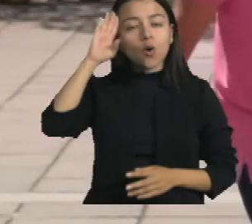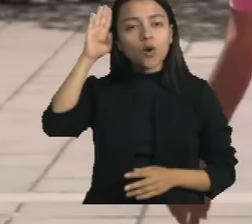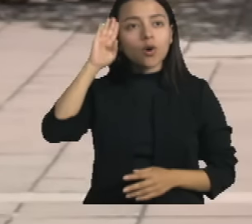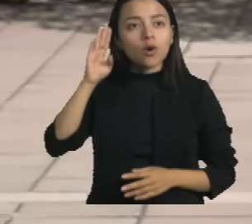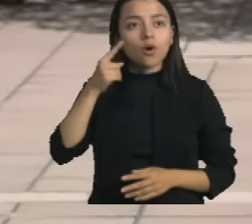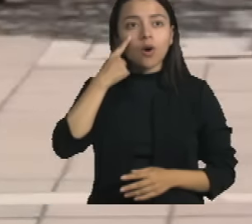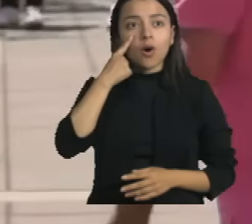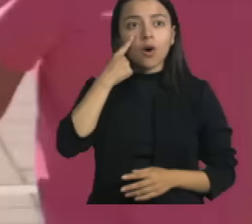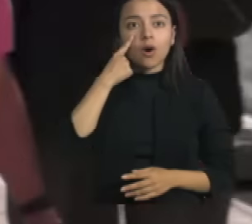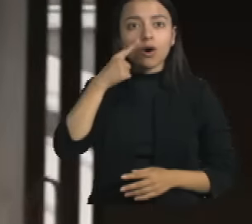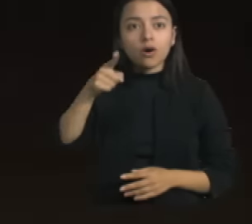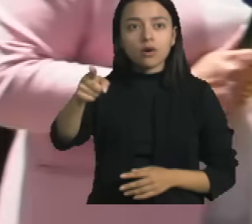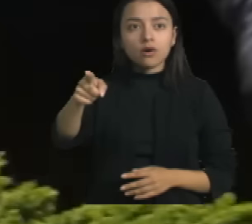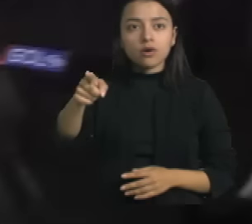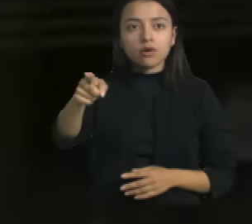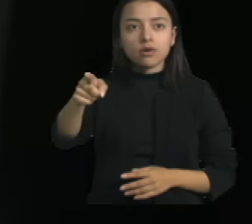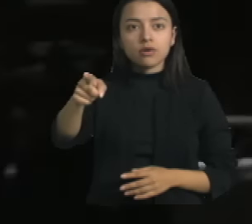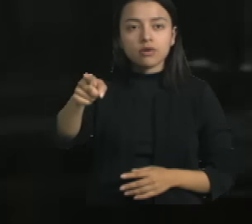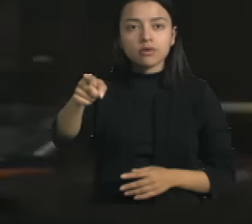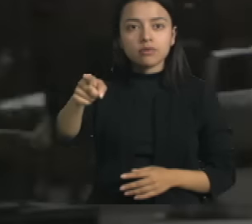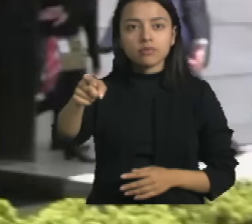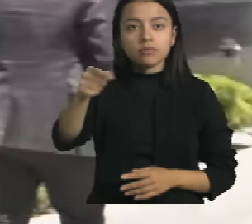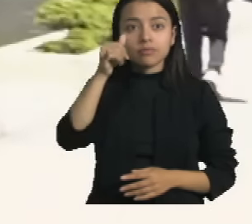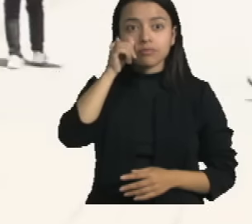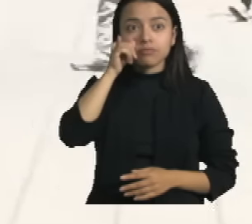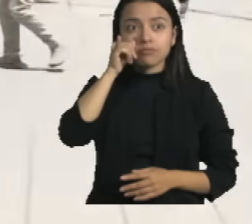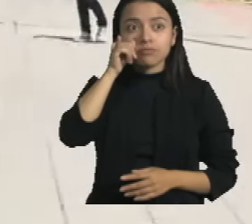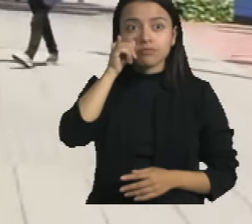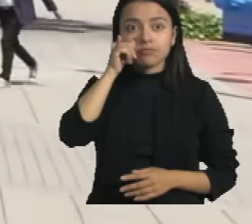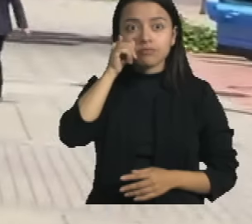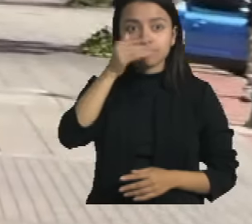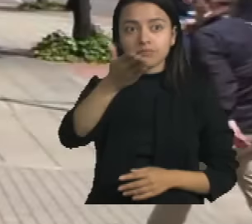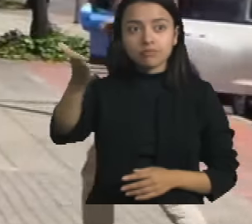Hola. Ojo. Vete para allá. Graba la imagen.